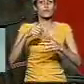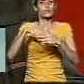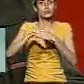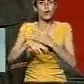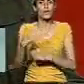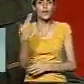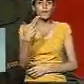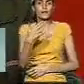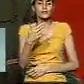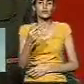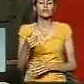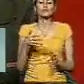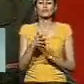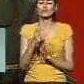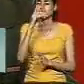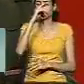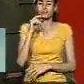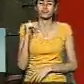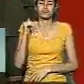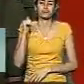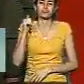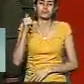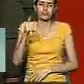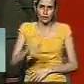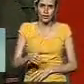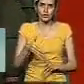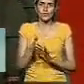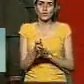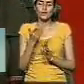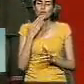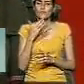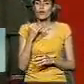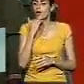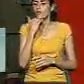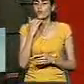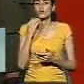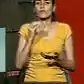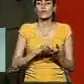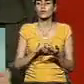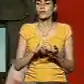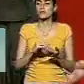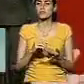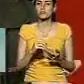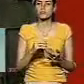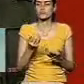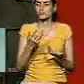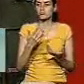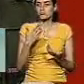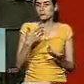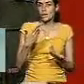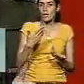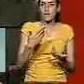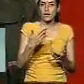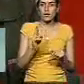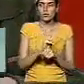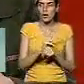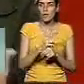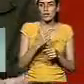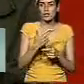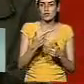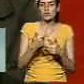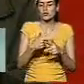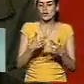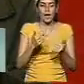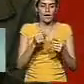cuerpos de policía o de tribunales que salen para cometer delitos y luego vuelven a entrar. ¿Quién controla eso? Y está